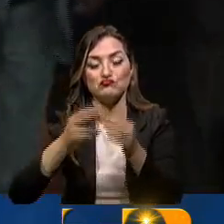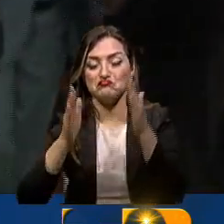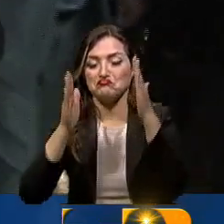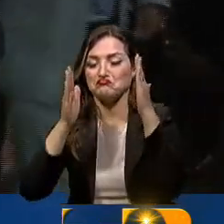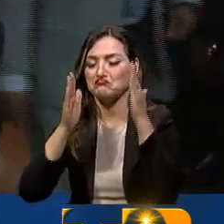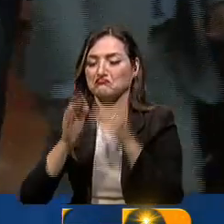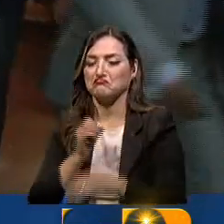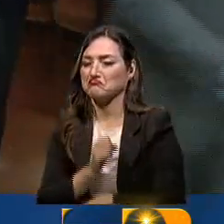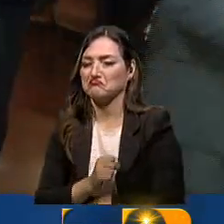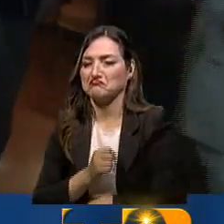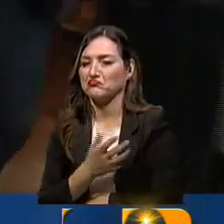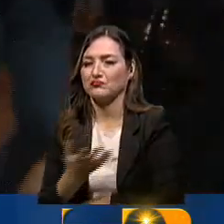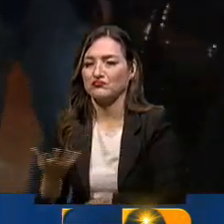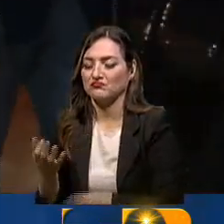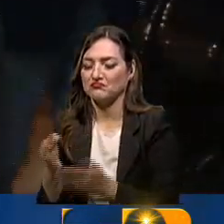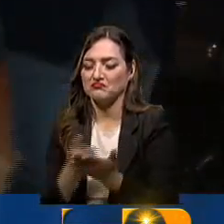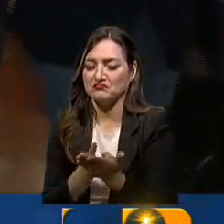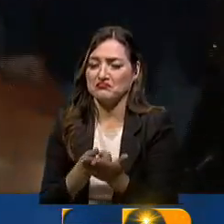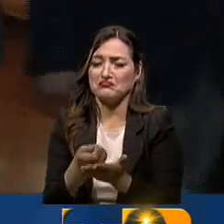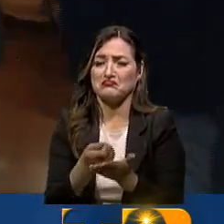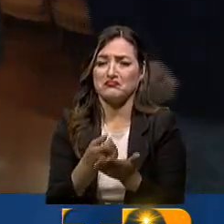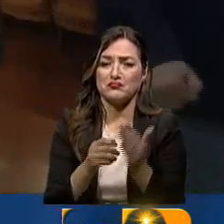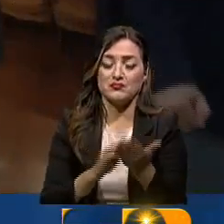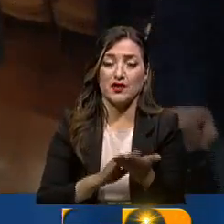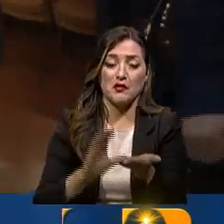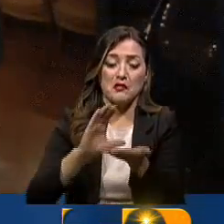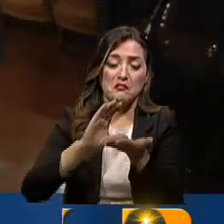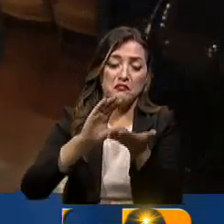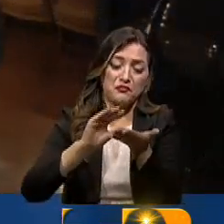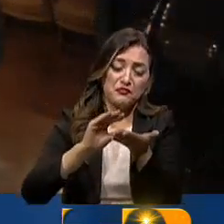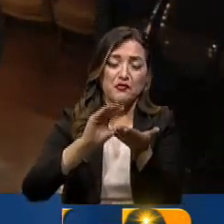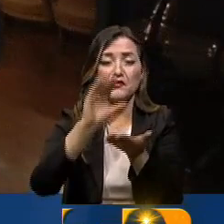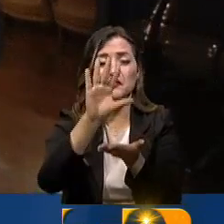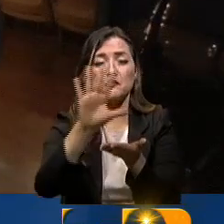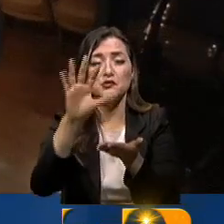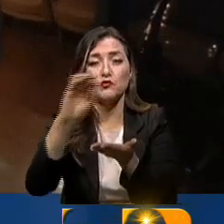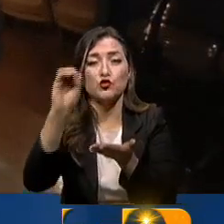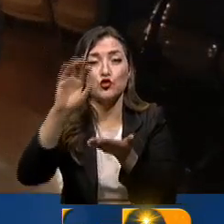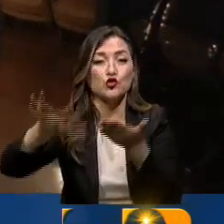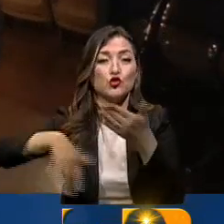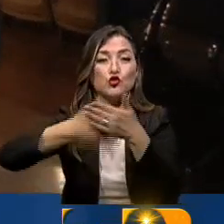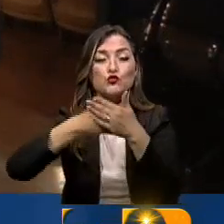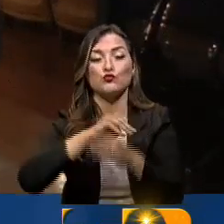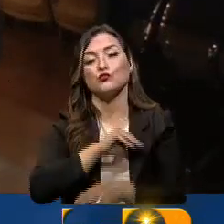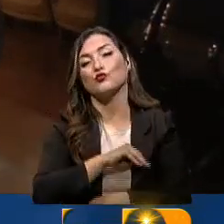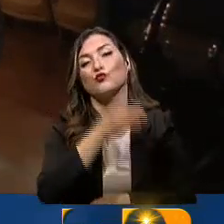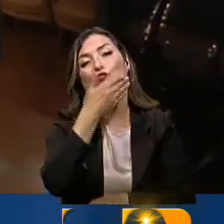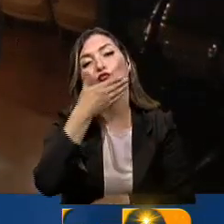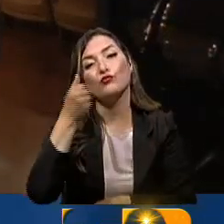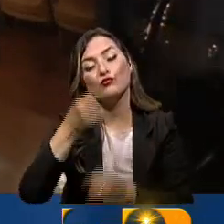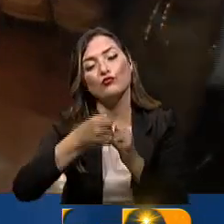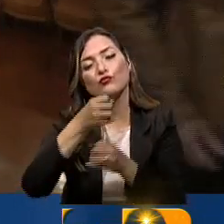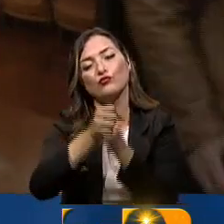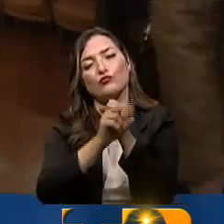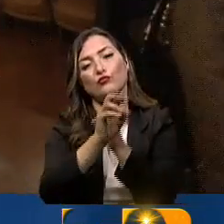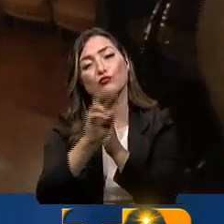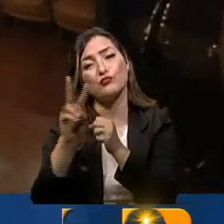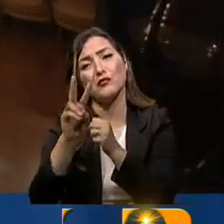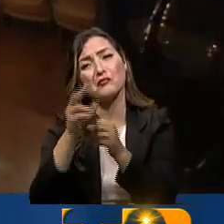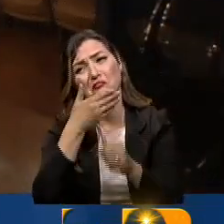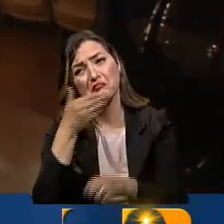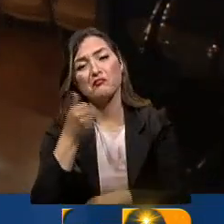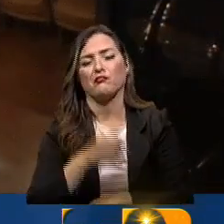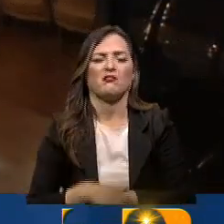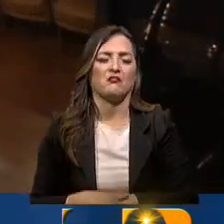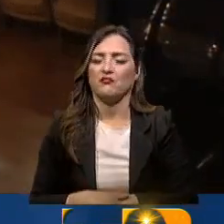ejecución presupuestaria es muy baja, llega al 55% en toda la corporación municipal y esto no va a mejorar hasta finalizar el año. No sé si